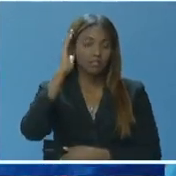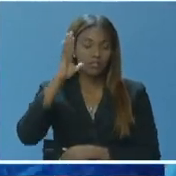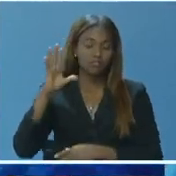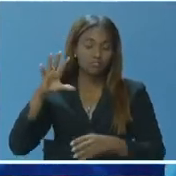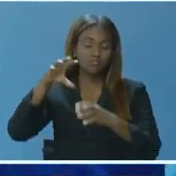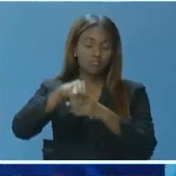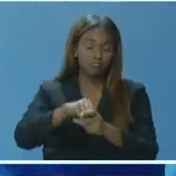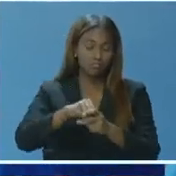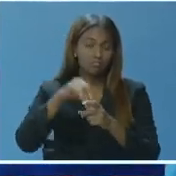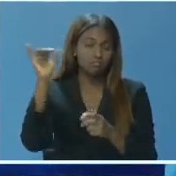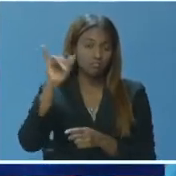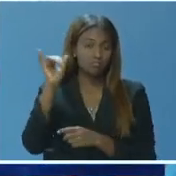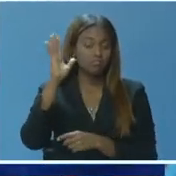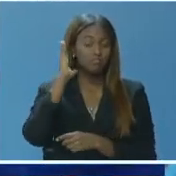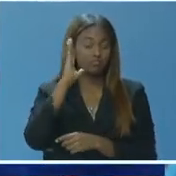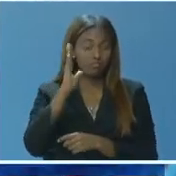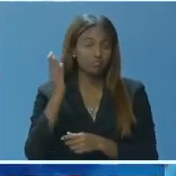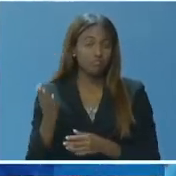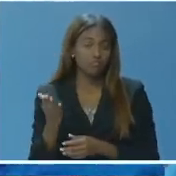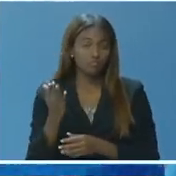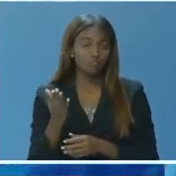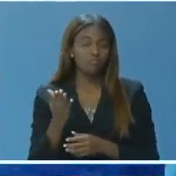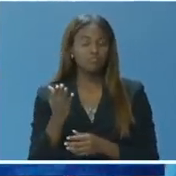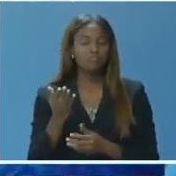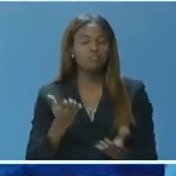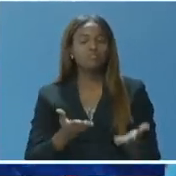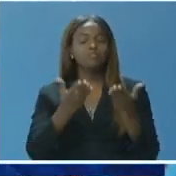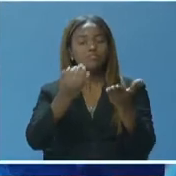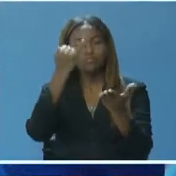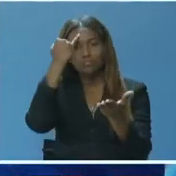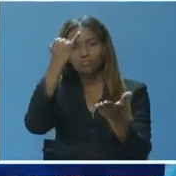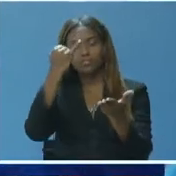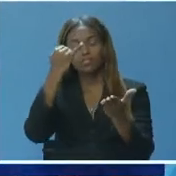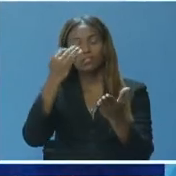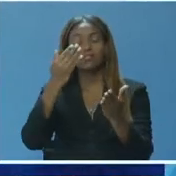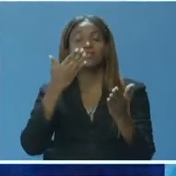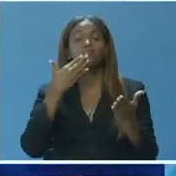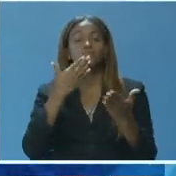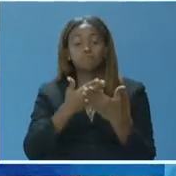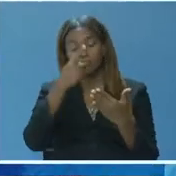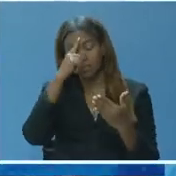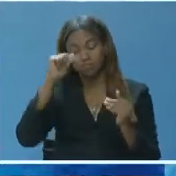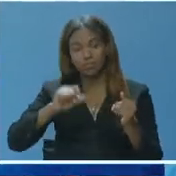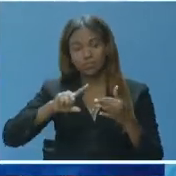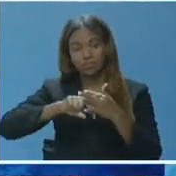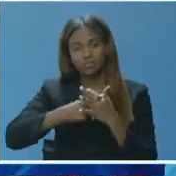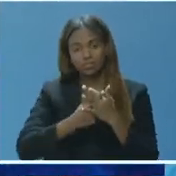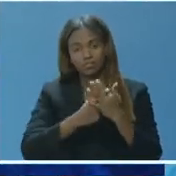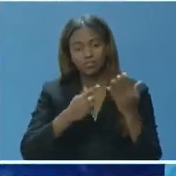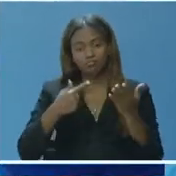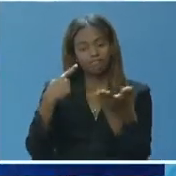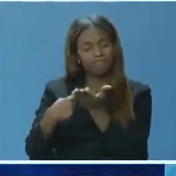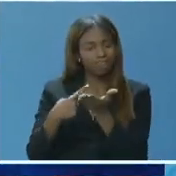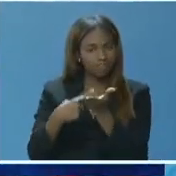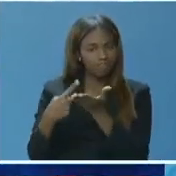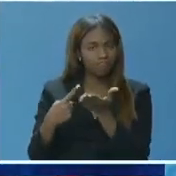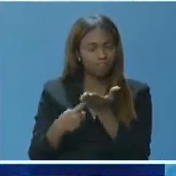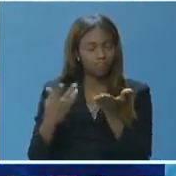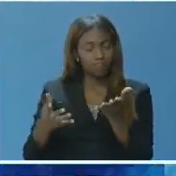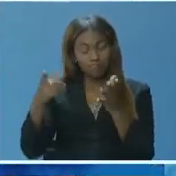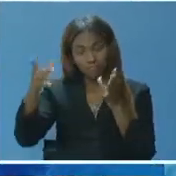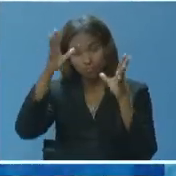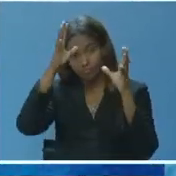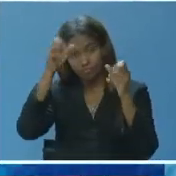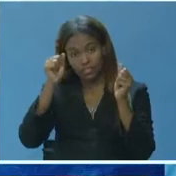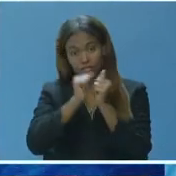y irá con una propuesta concreta para iniciar los debates. El presidente